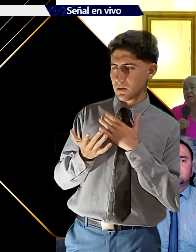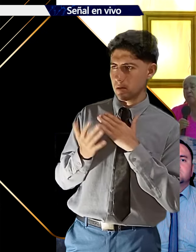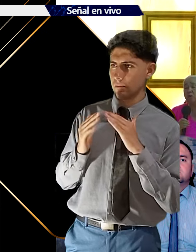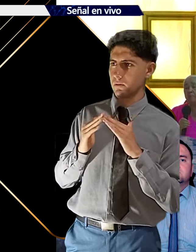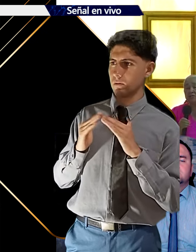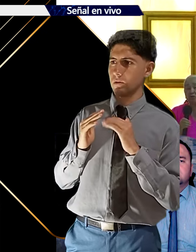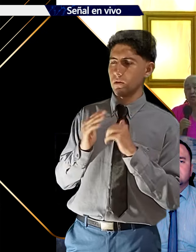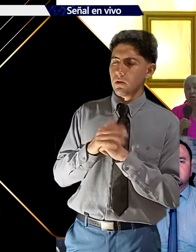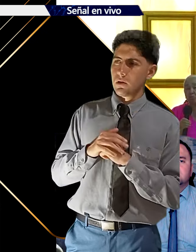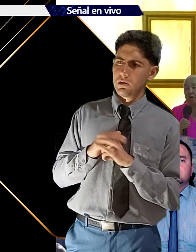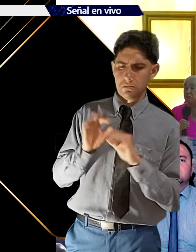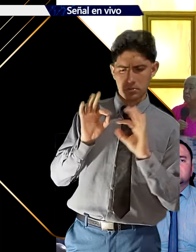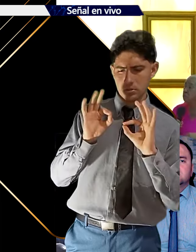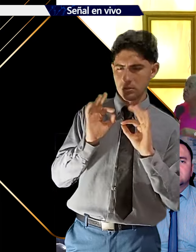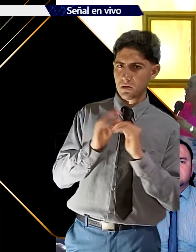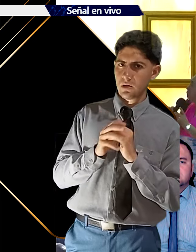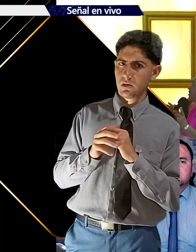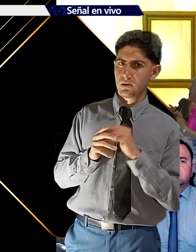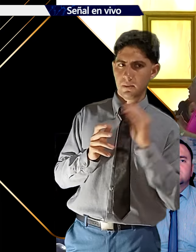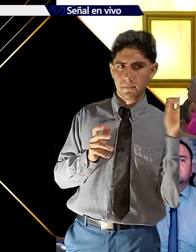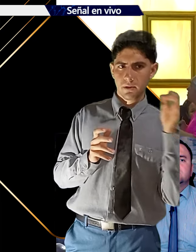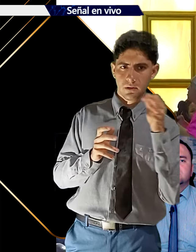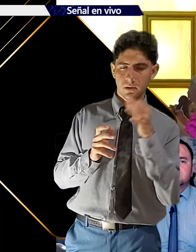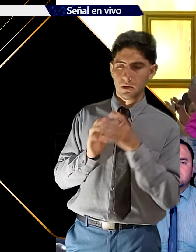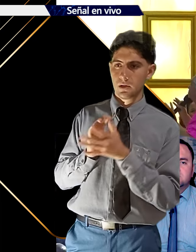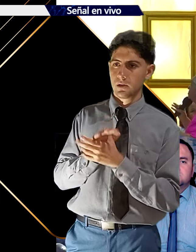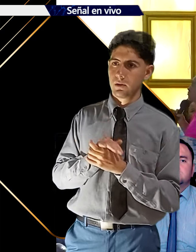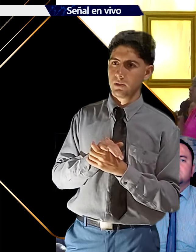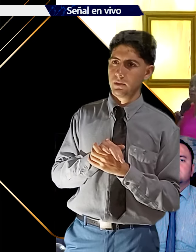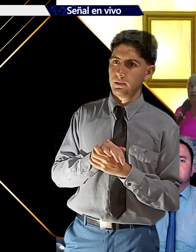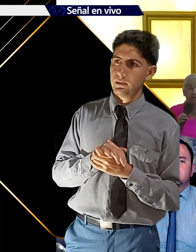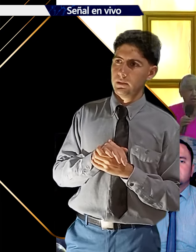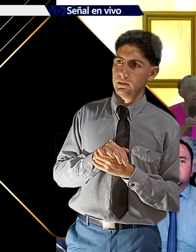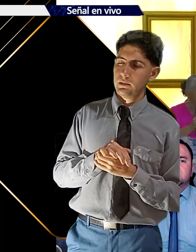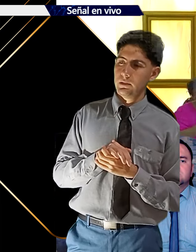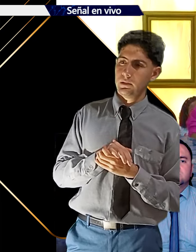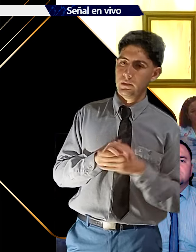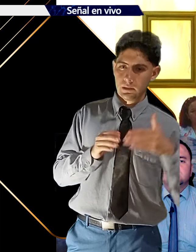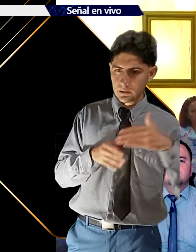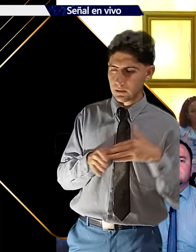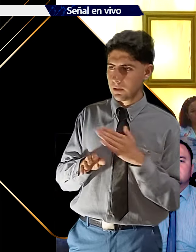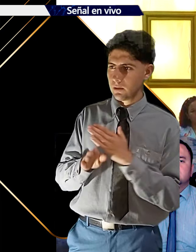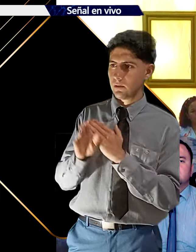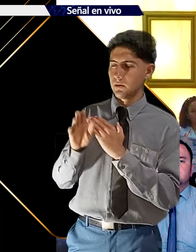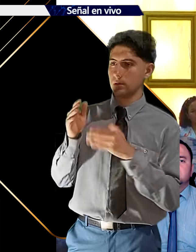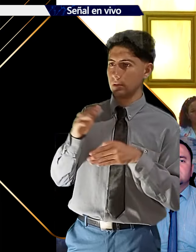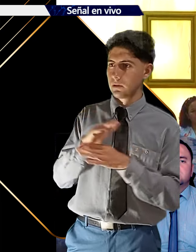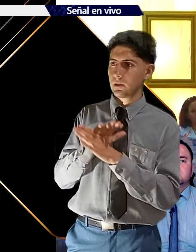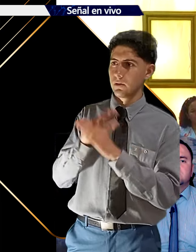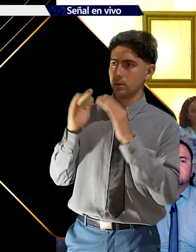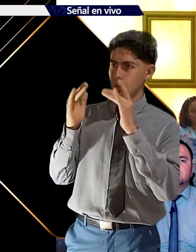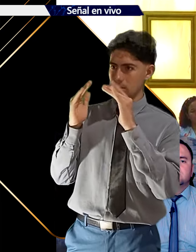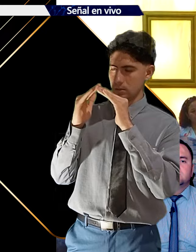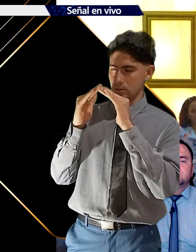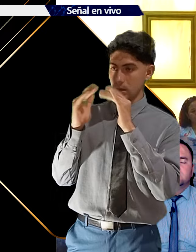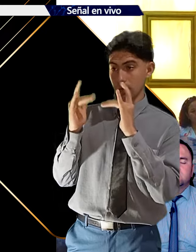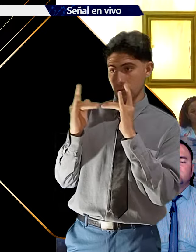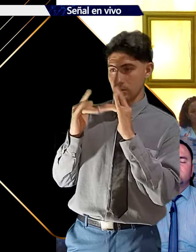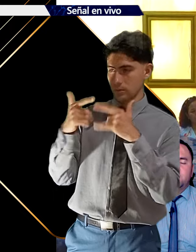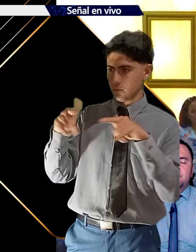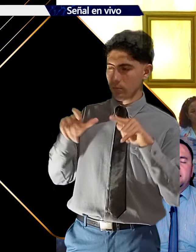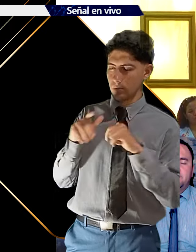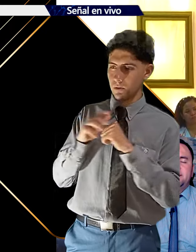casa llegaba una persona y que como era un buen predicador y que una persona no sé qué muy excelente, mi papá lo metía al cuarto a dormir con